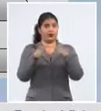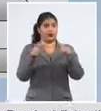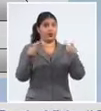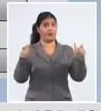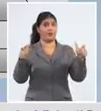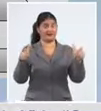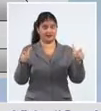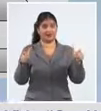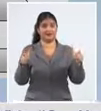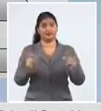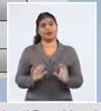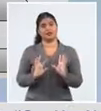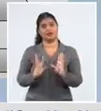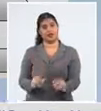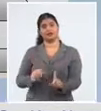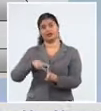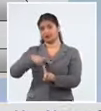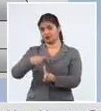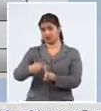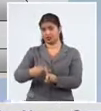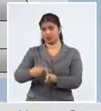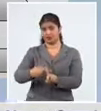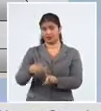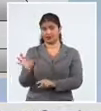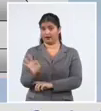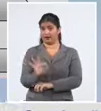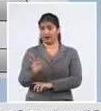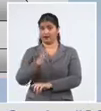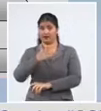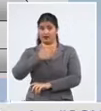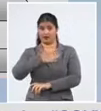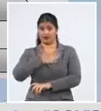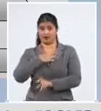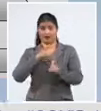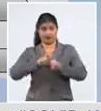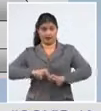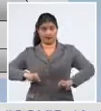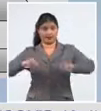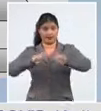positividad de las muestras analizadas en el día de ayer sea de un